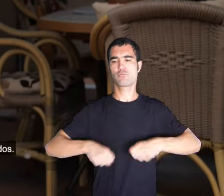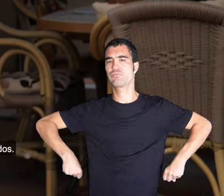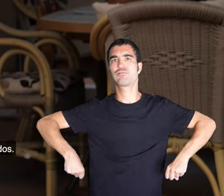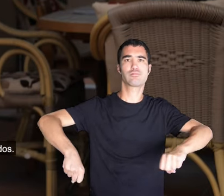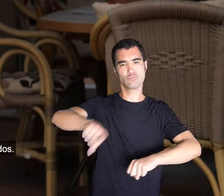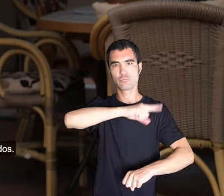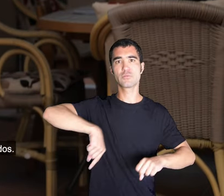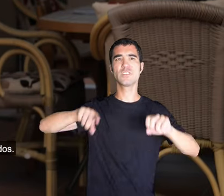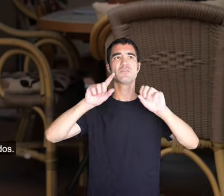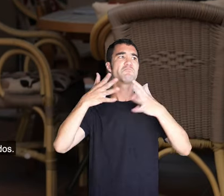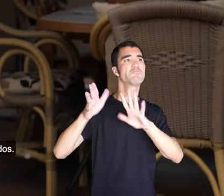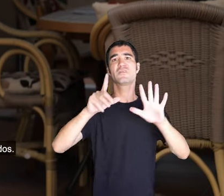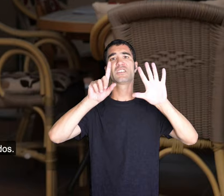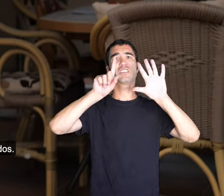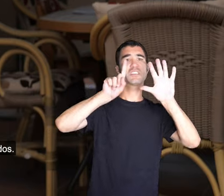quizás